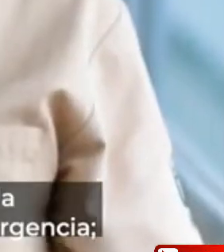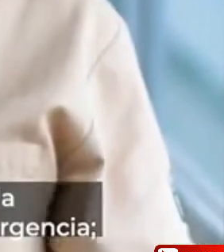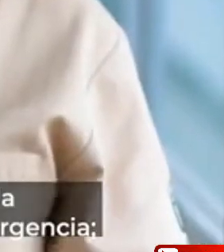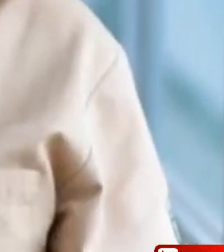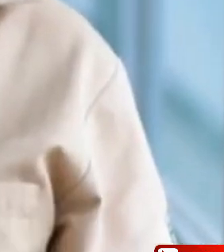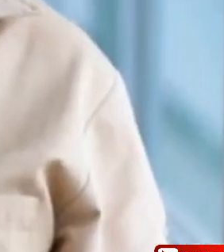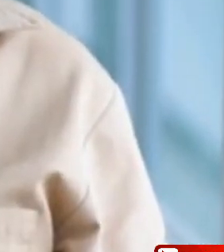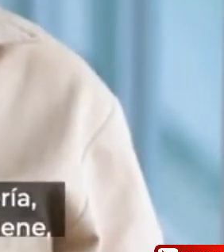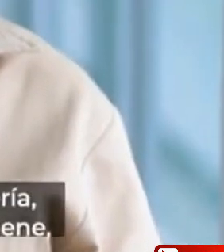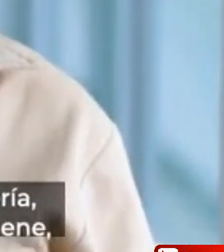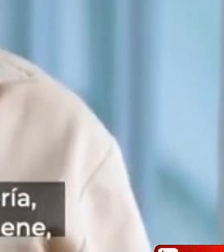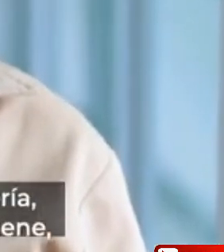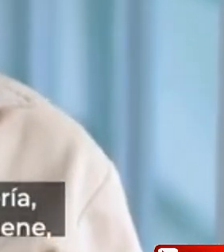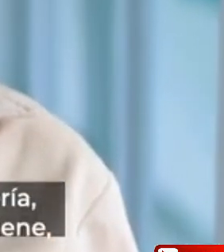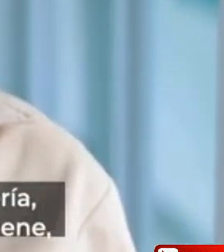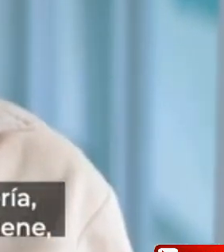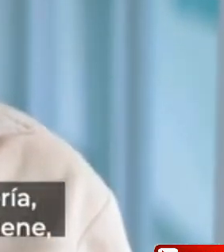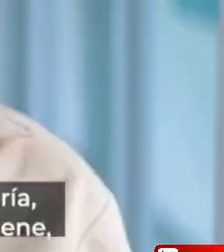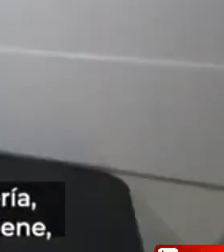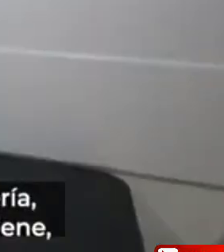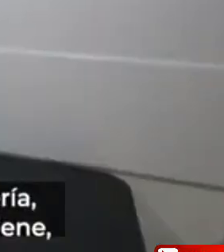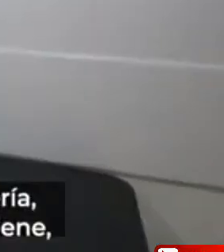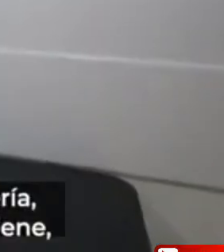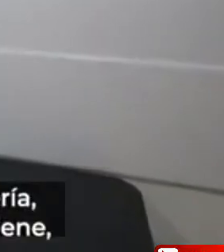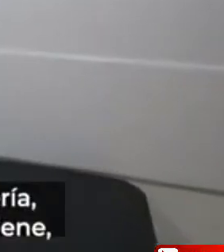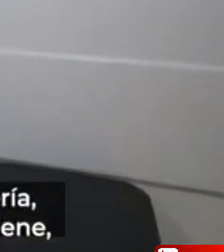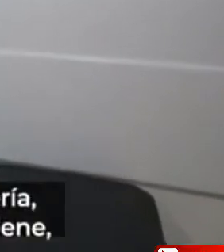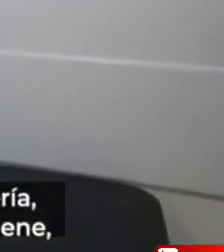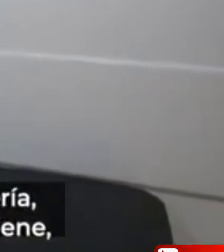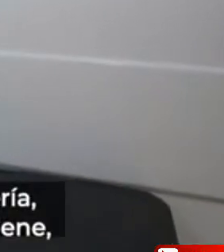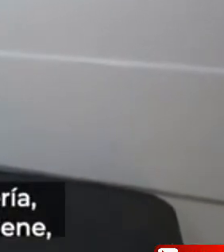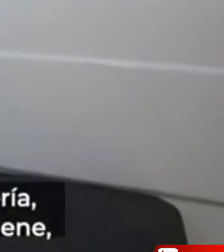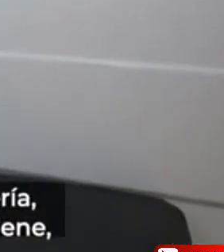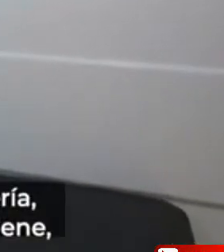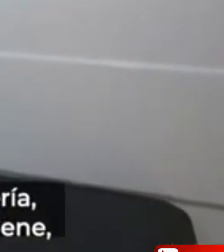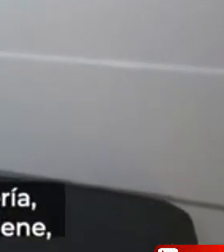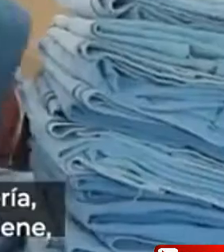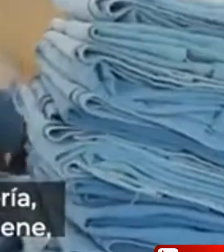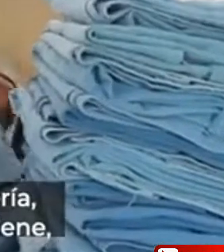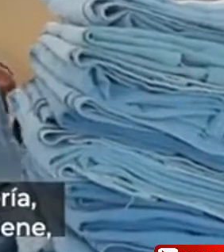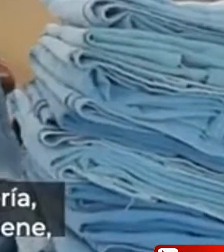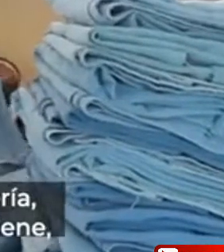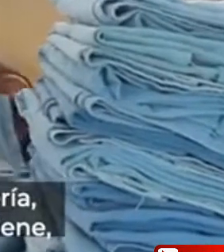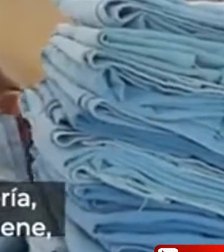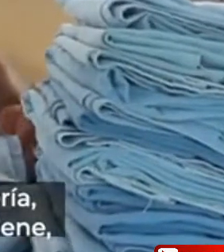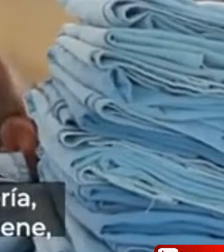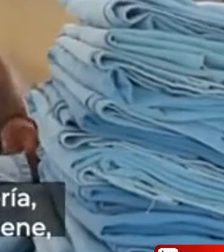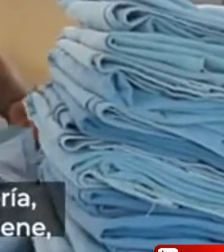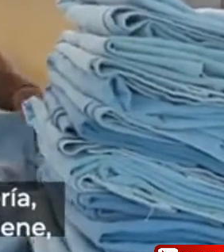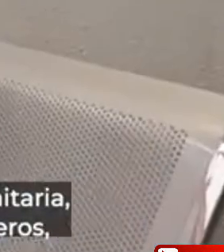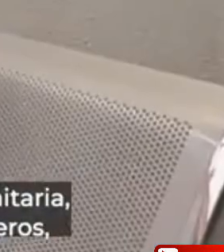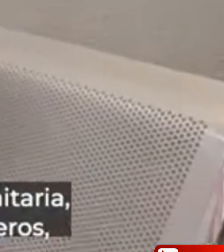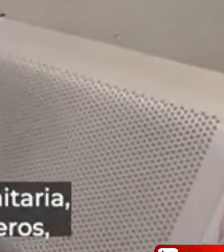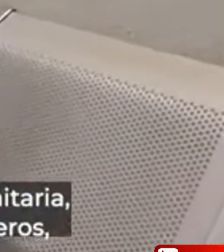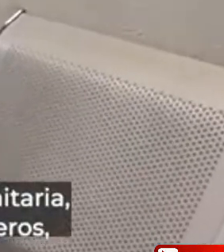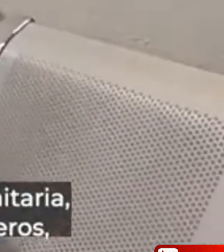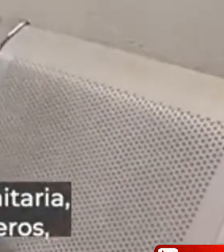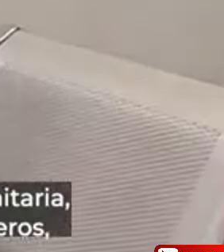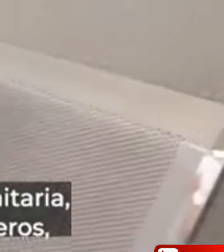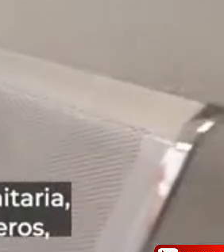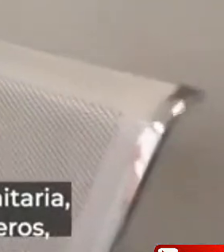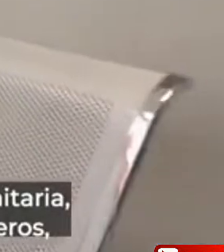también la emergencia, y a ellos, al personal médico y de enfermería, al personal de lavandería, de apoyo y de higiene, a